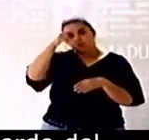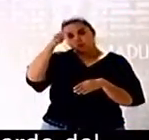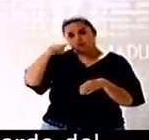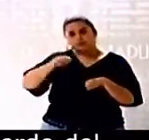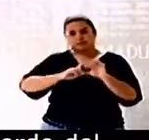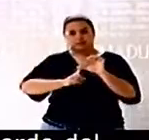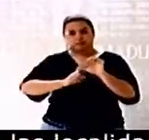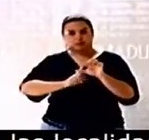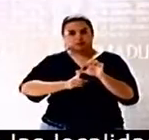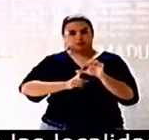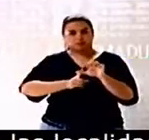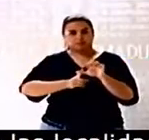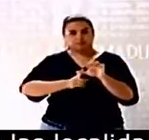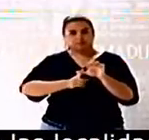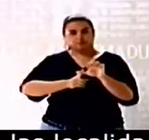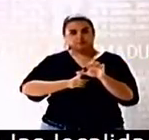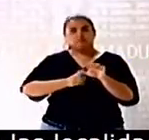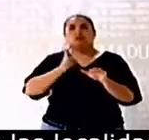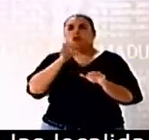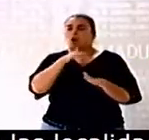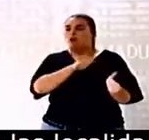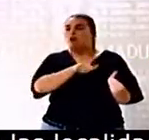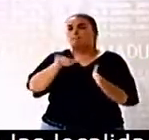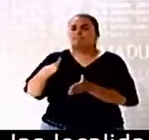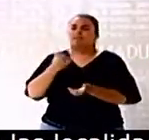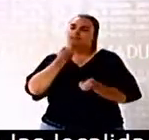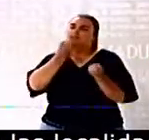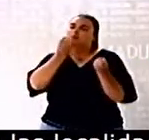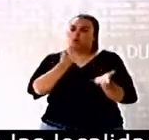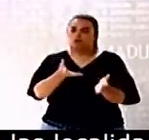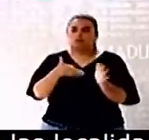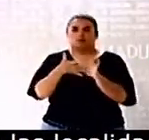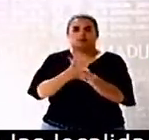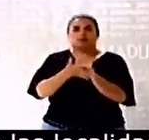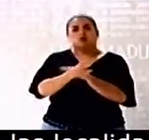Extremadura, les relato y les expongo